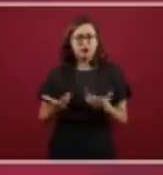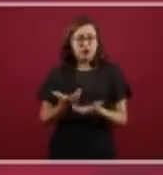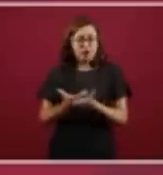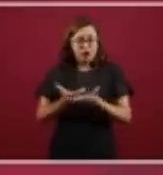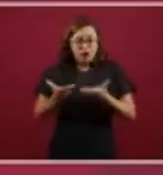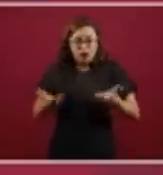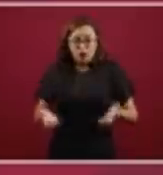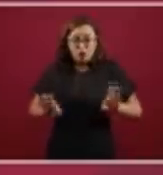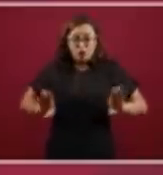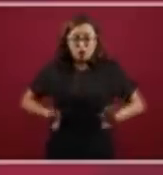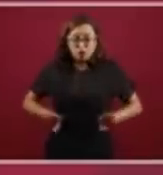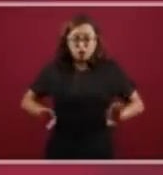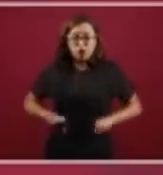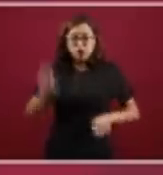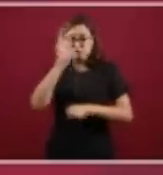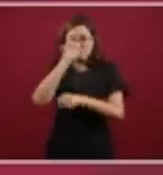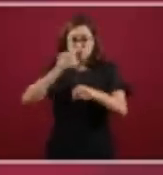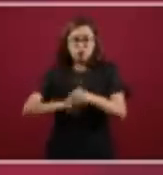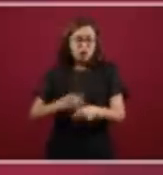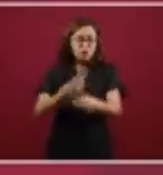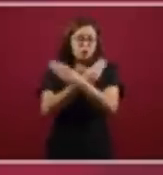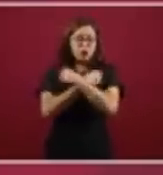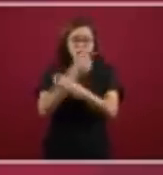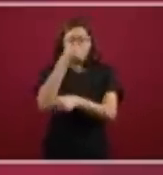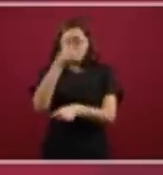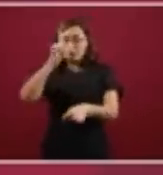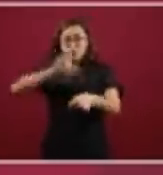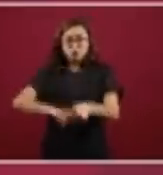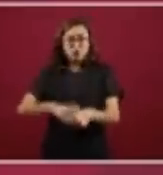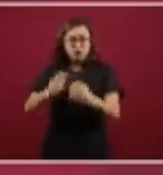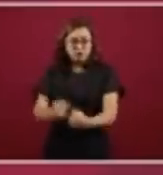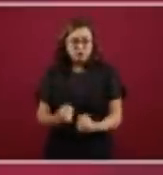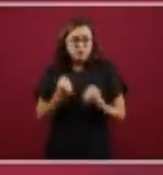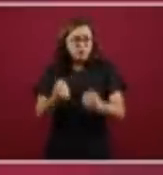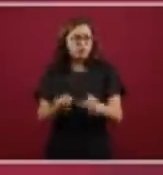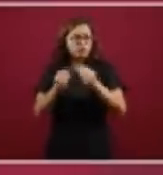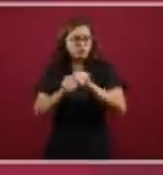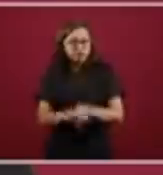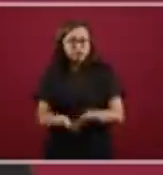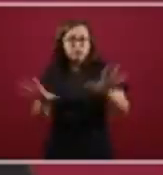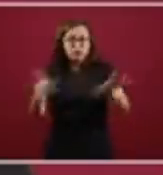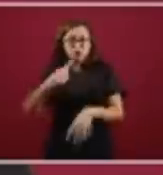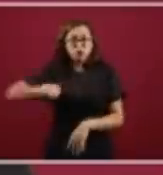reforzar los valores culturales, morales, espirituales,